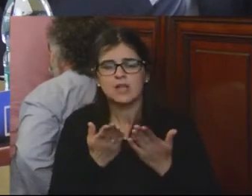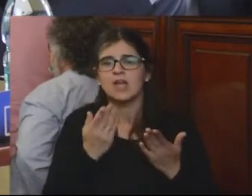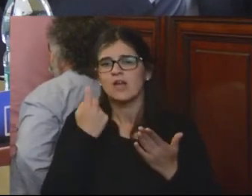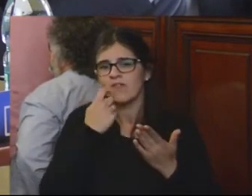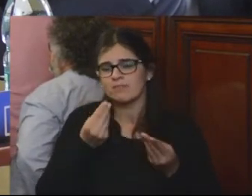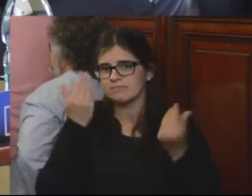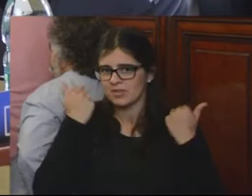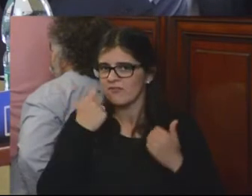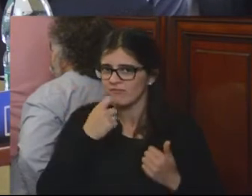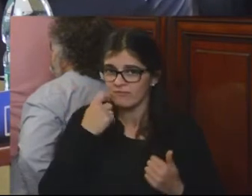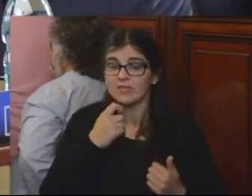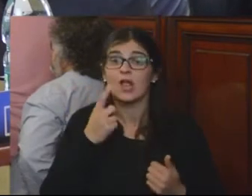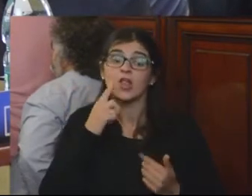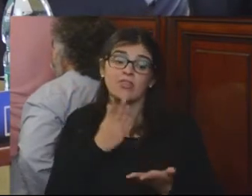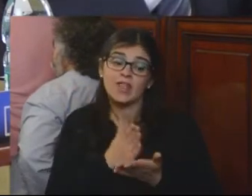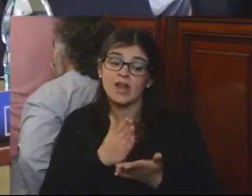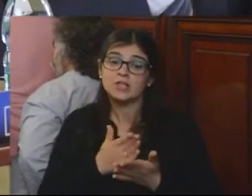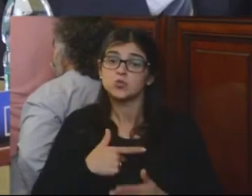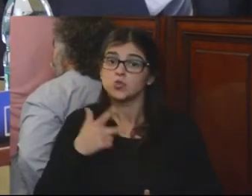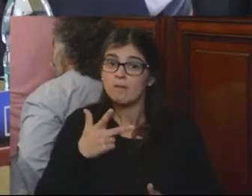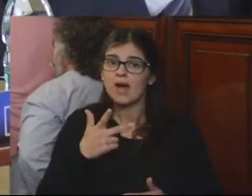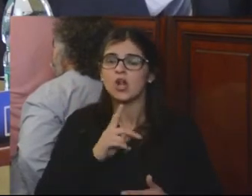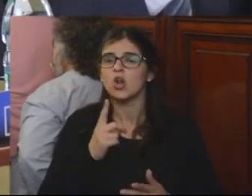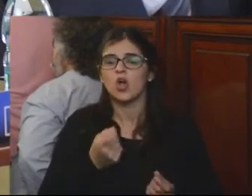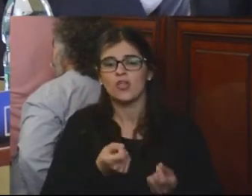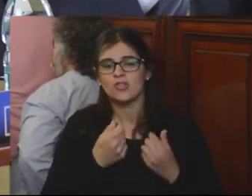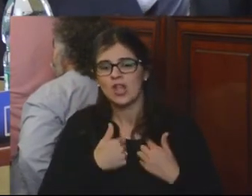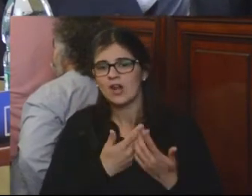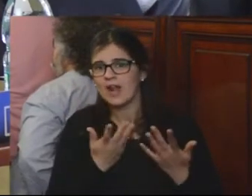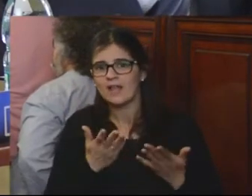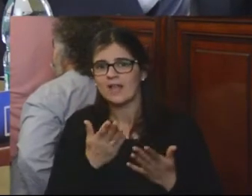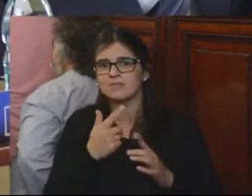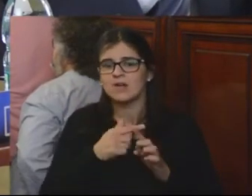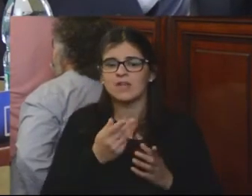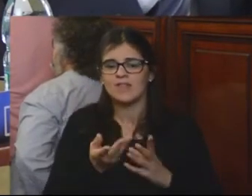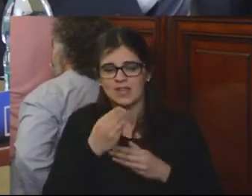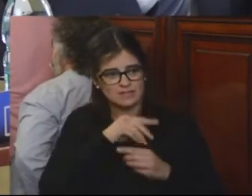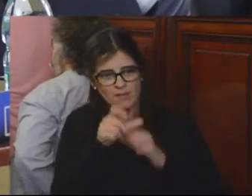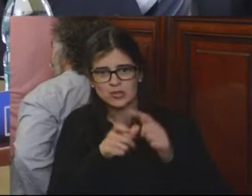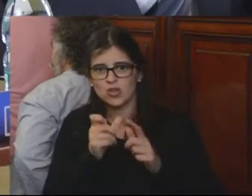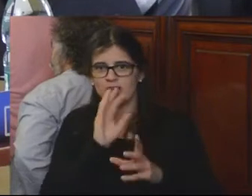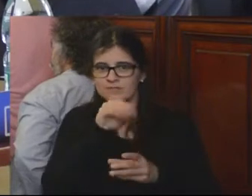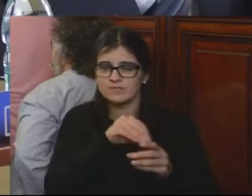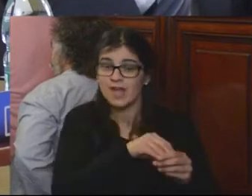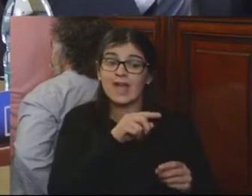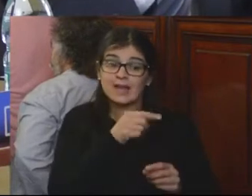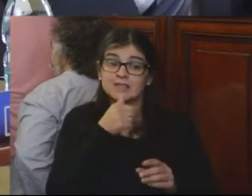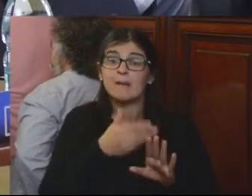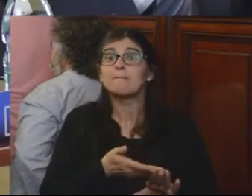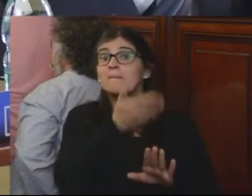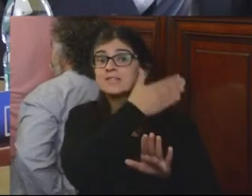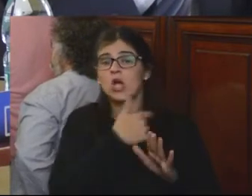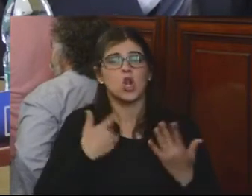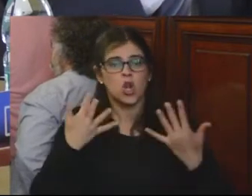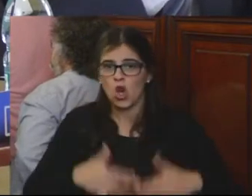donde los derechos humanos no fueron la inspiración de ninguno de los actores involucrados ese pasado es el que no queremos